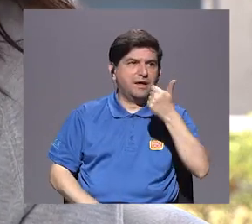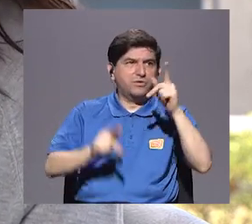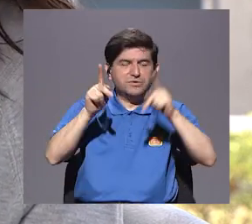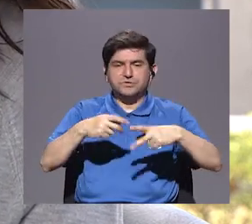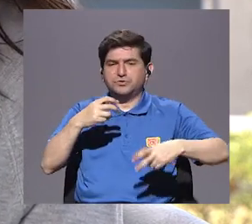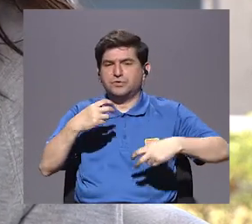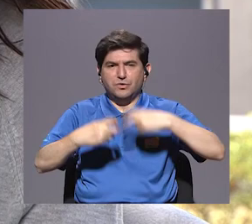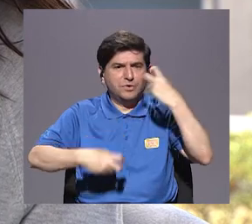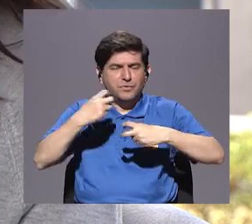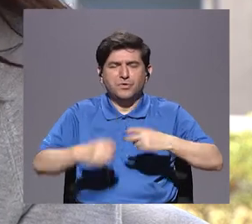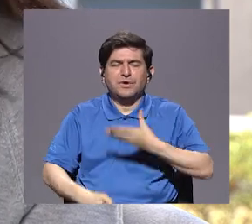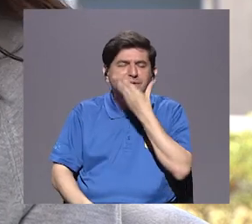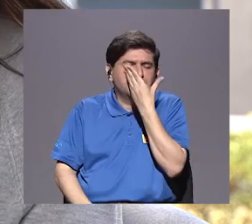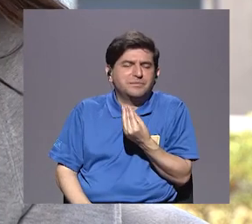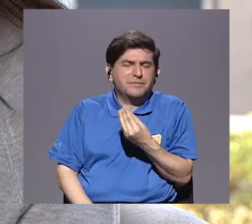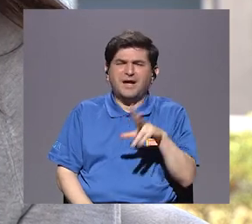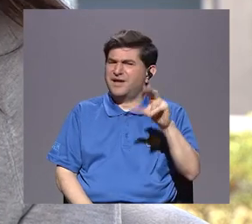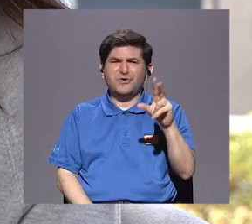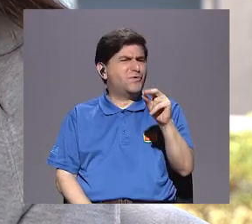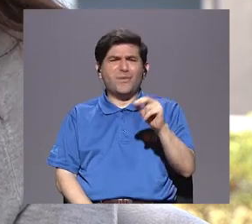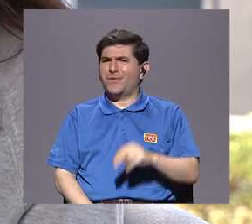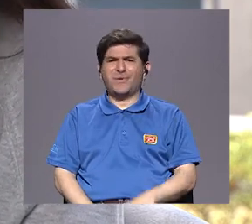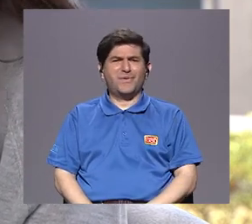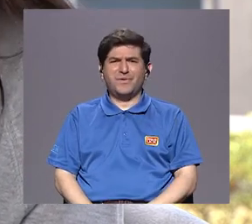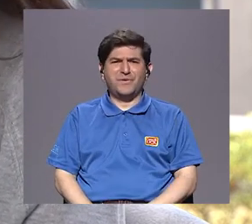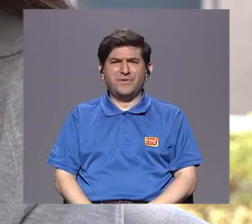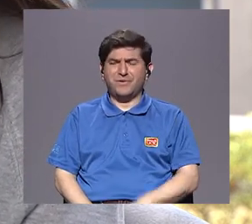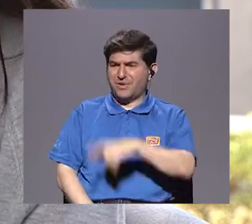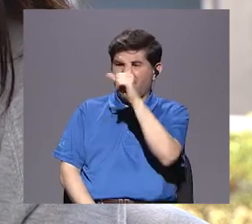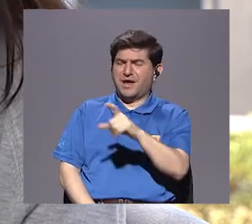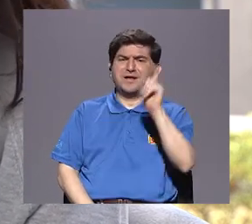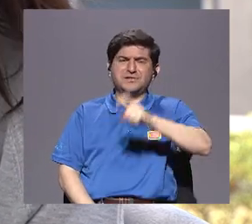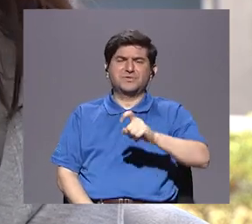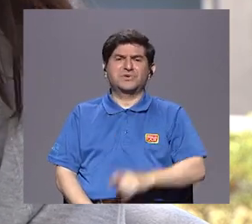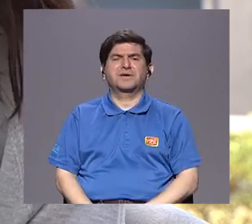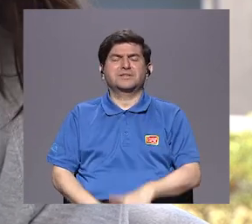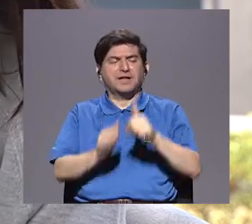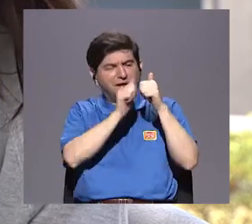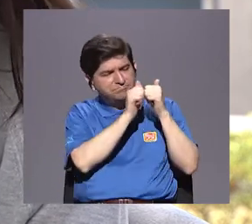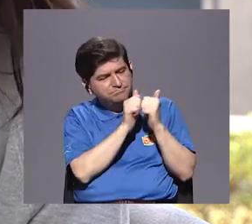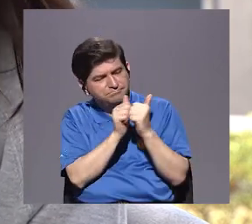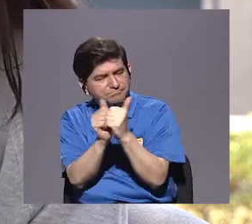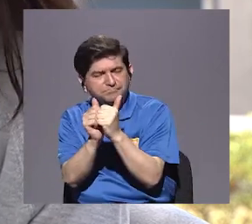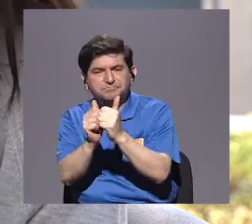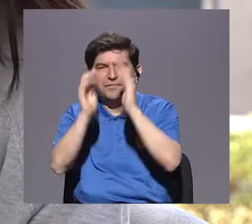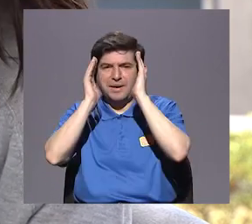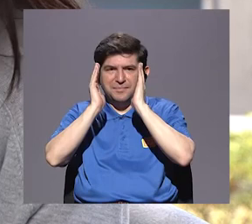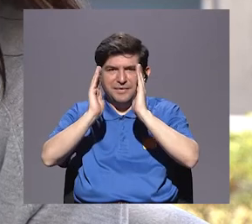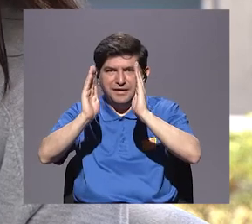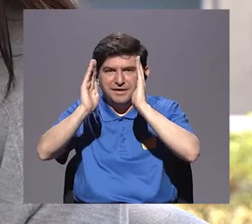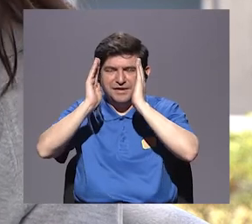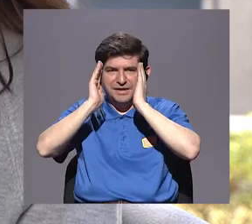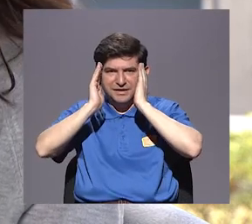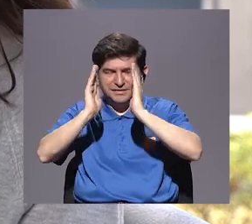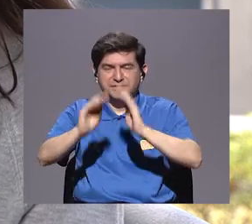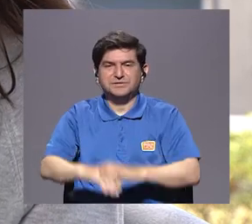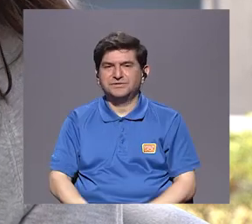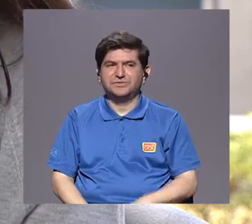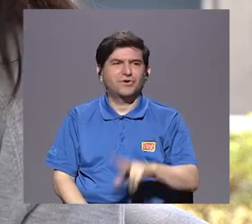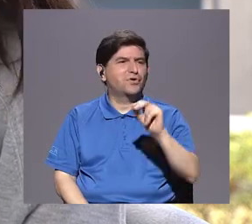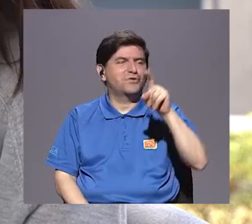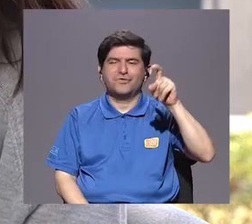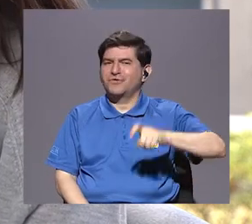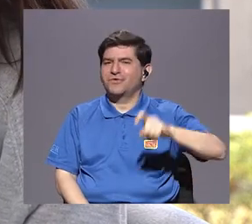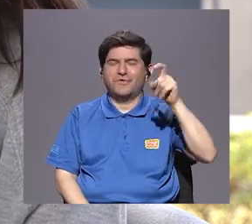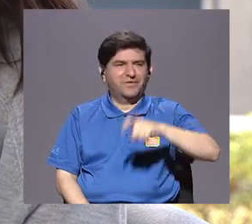su sufrimiento. Y no, el sujeto necesita ser acompañado y escuchado,